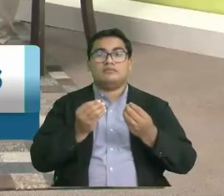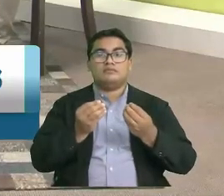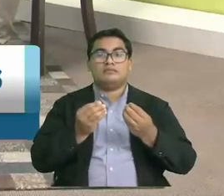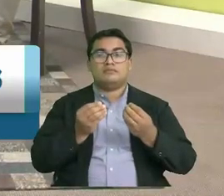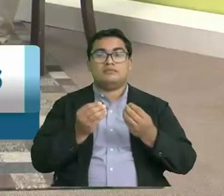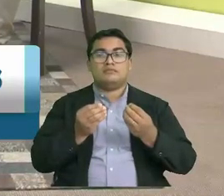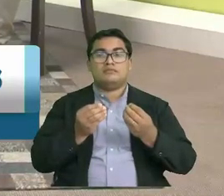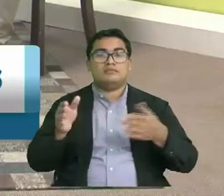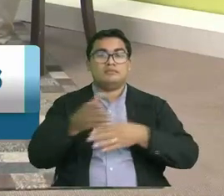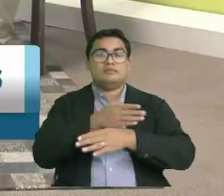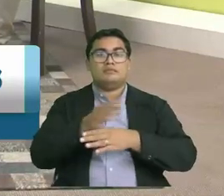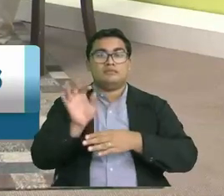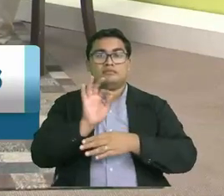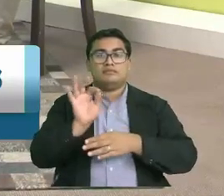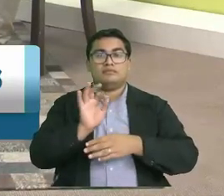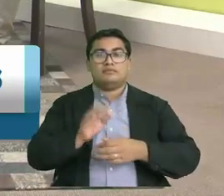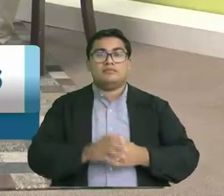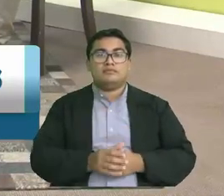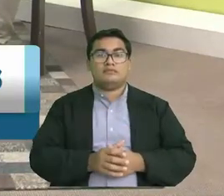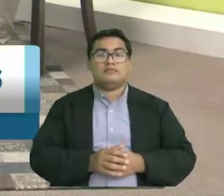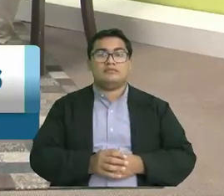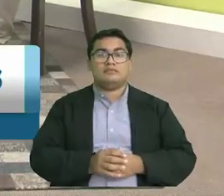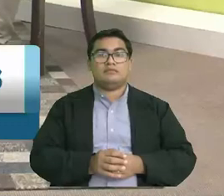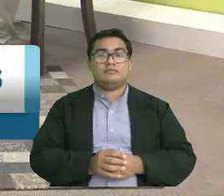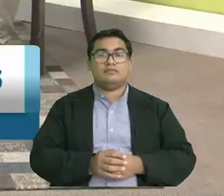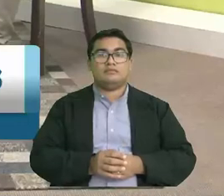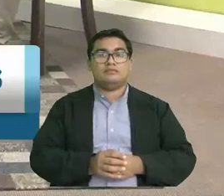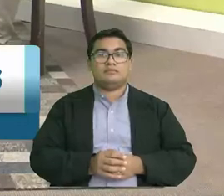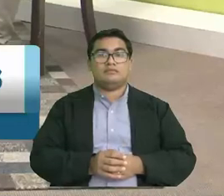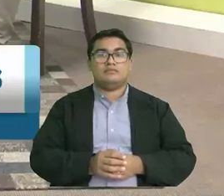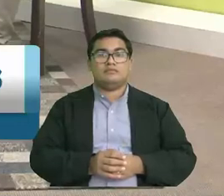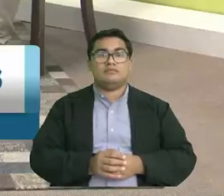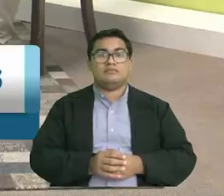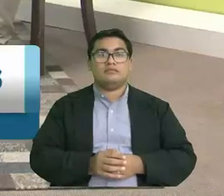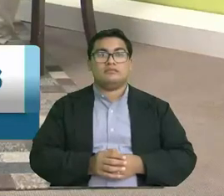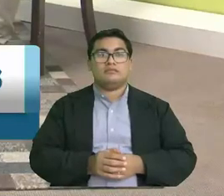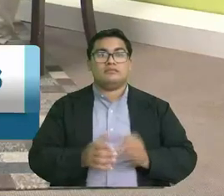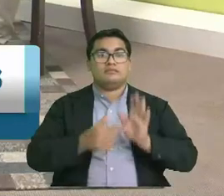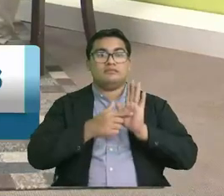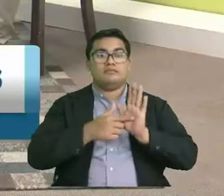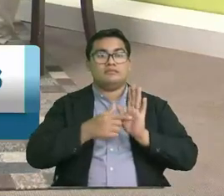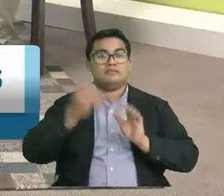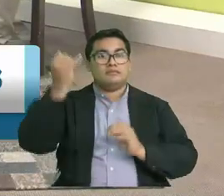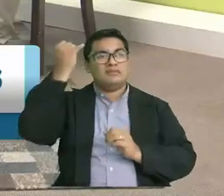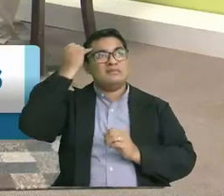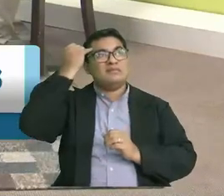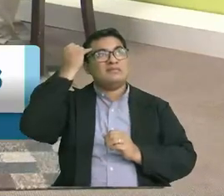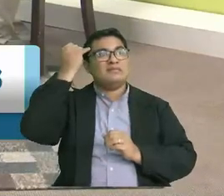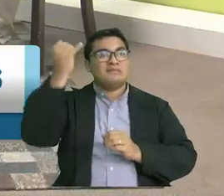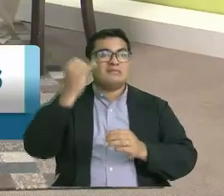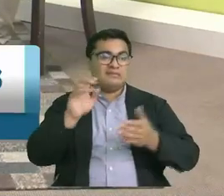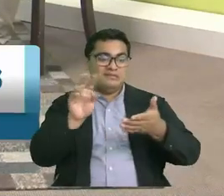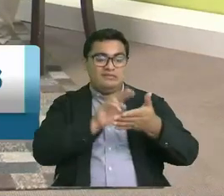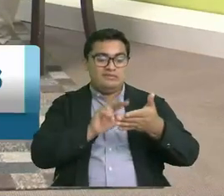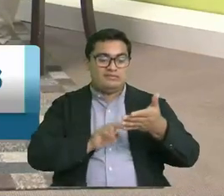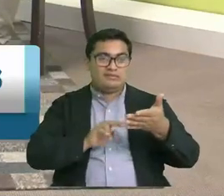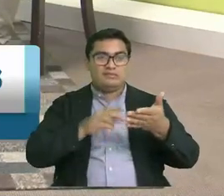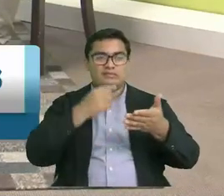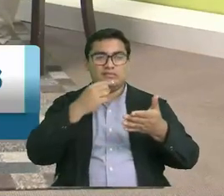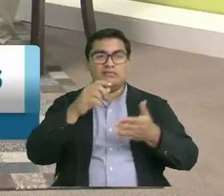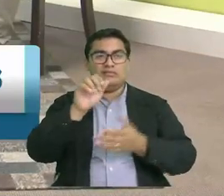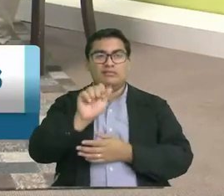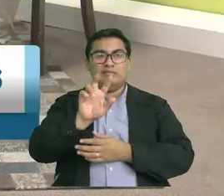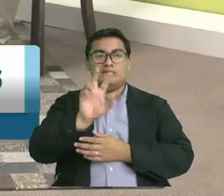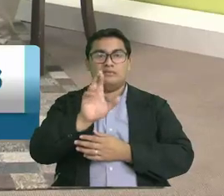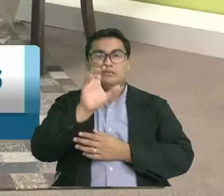más temprano. Doctor, como ese arco, yo creo que a mí se me ocurre, no sé, y he leído un poco, ese arco